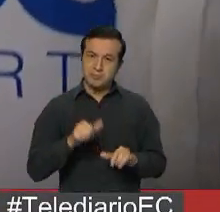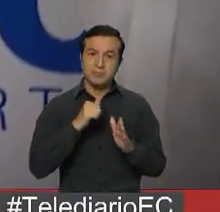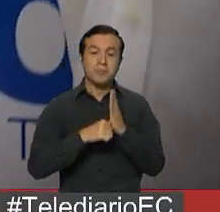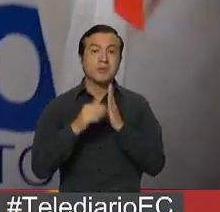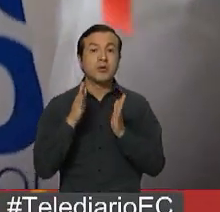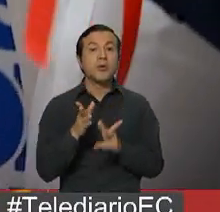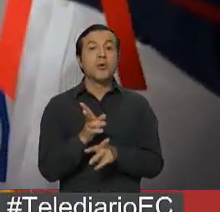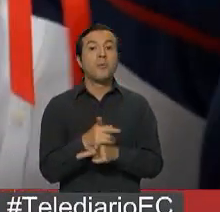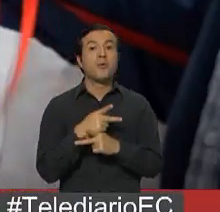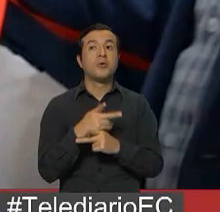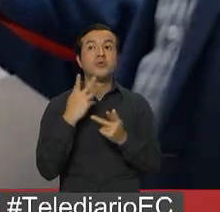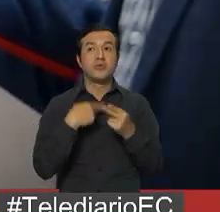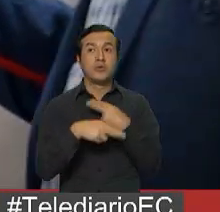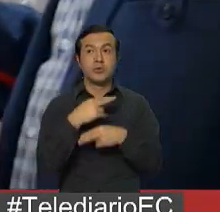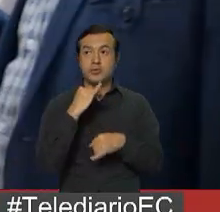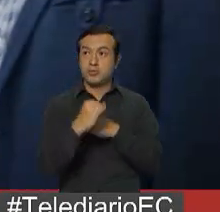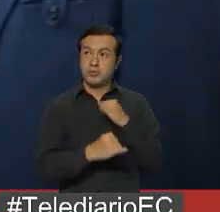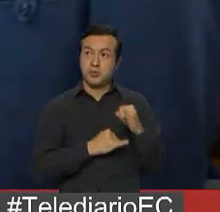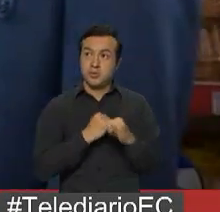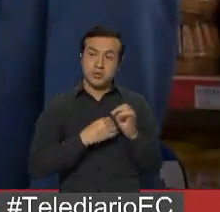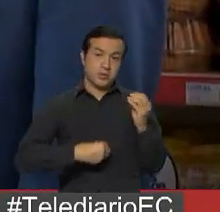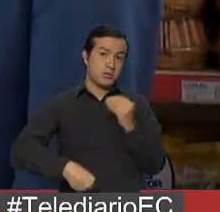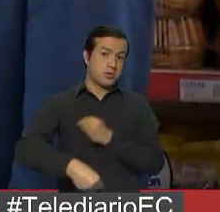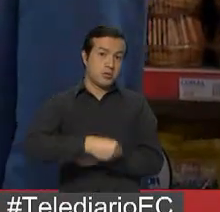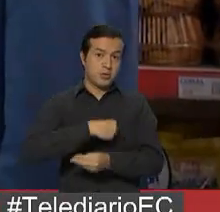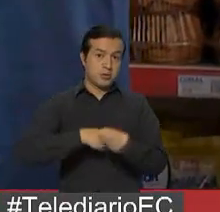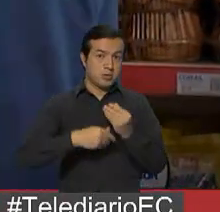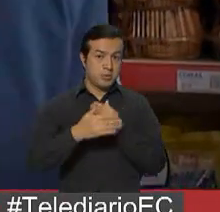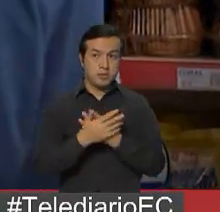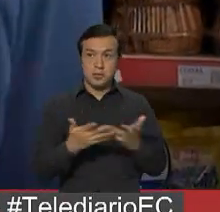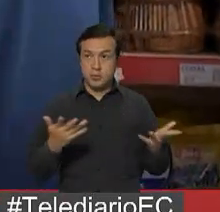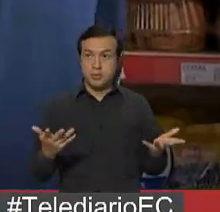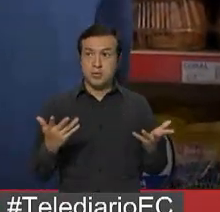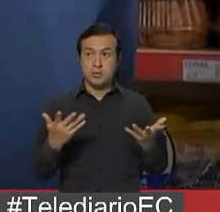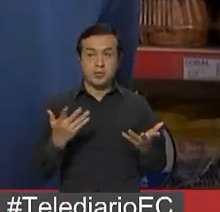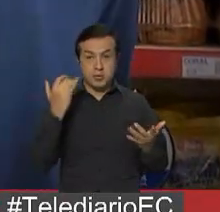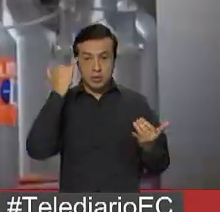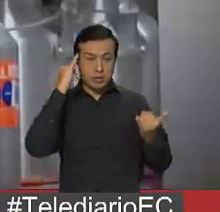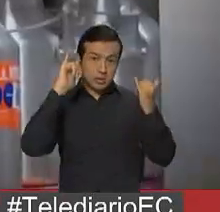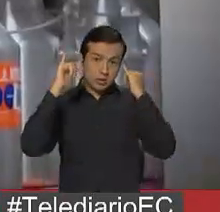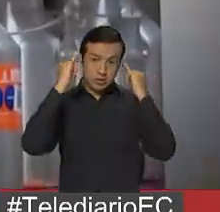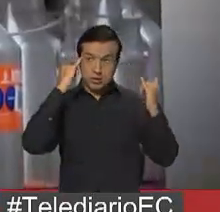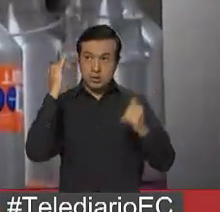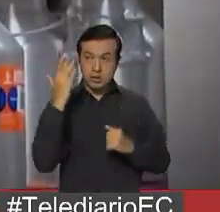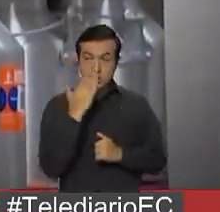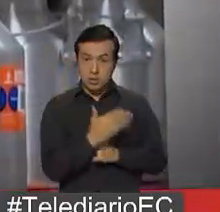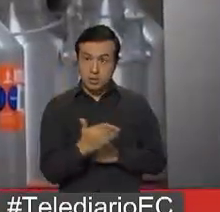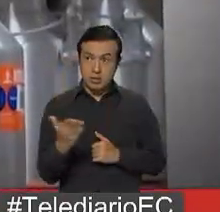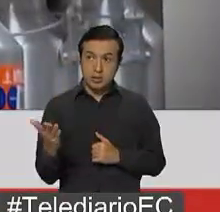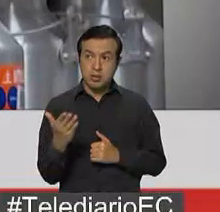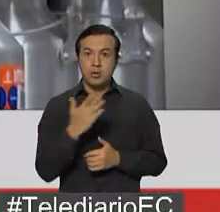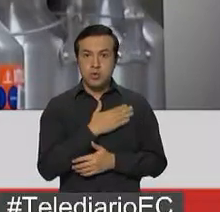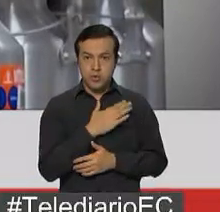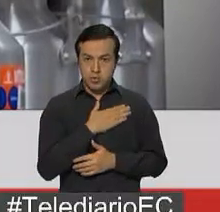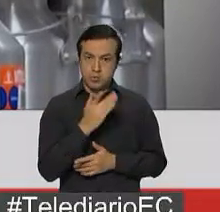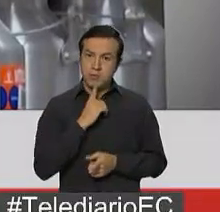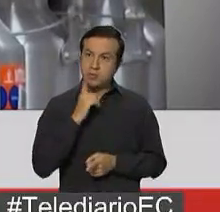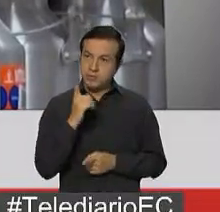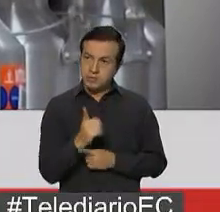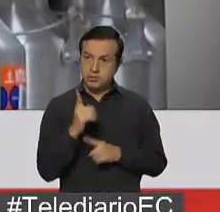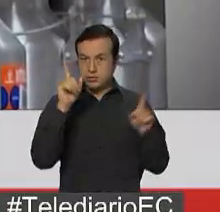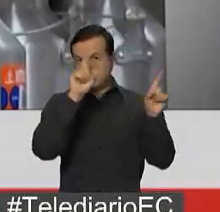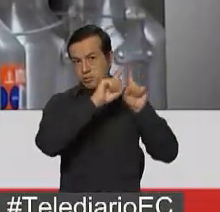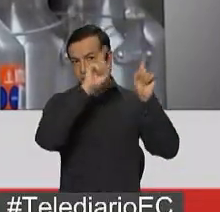de producción comercio exterior inversiones y pesca estas iniciativas genera confianza nuevamente los